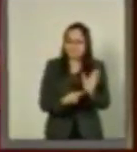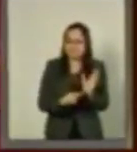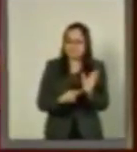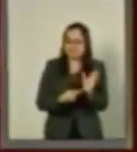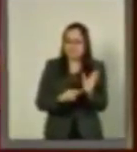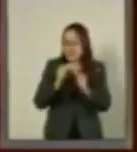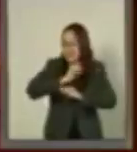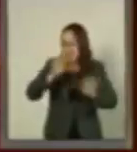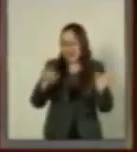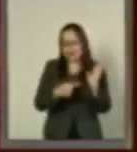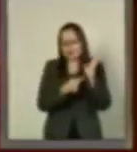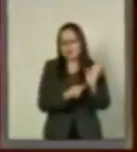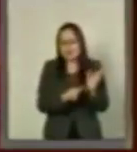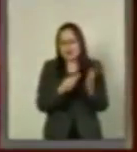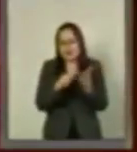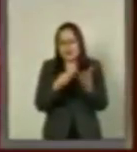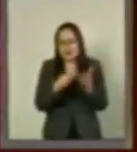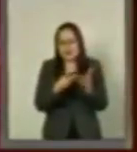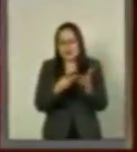evidentemente